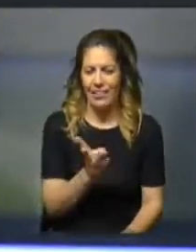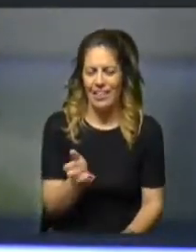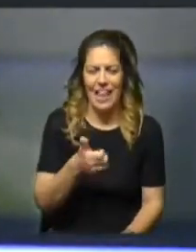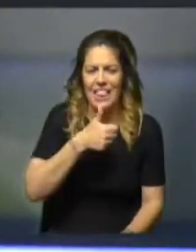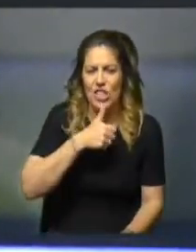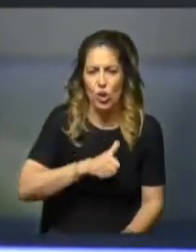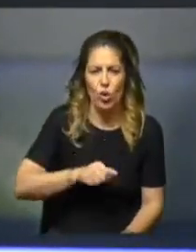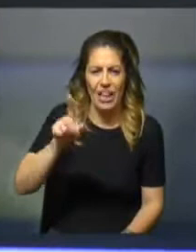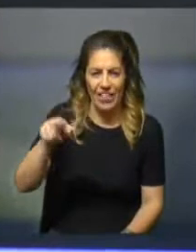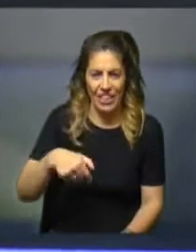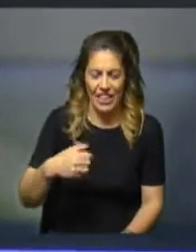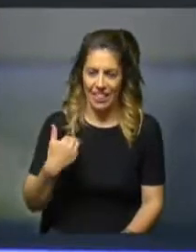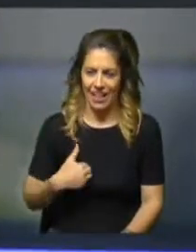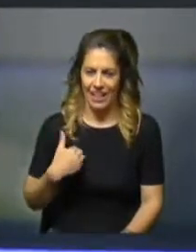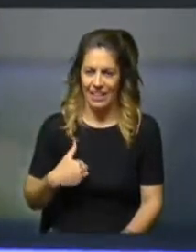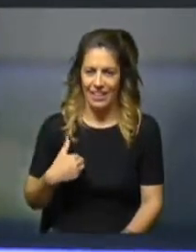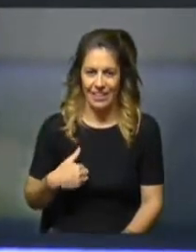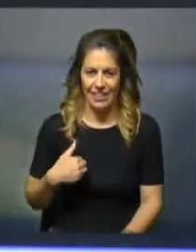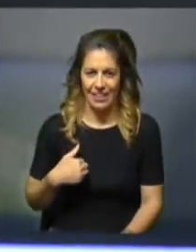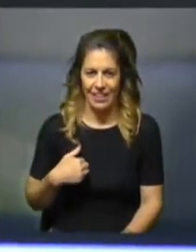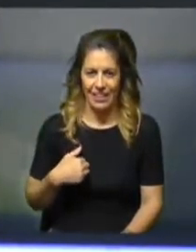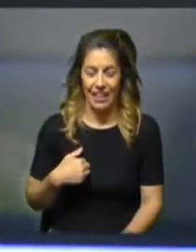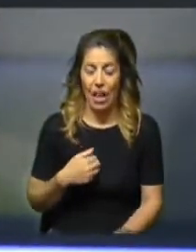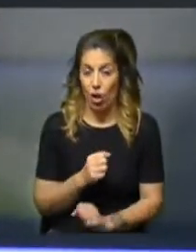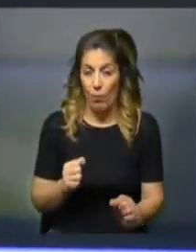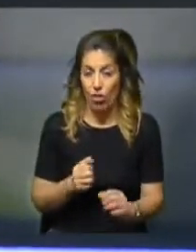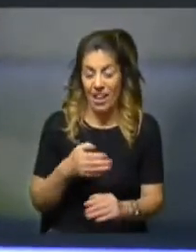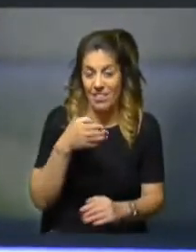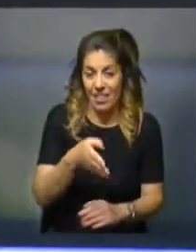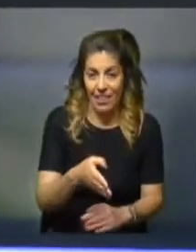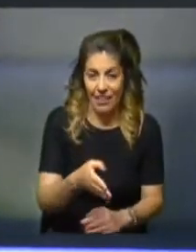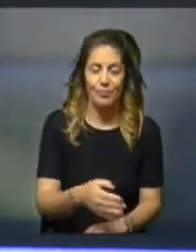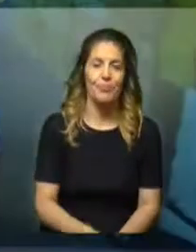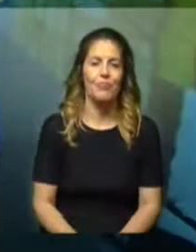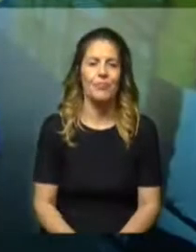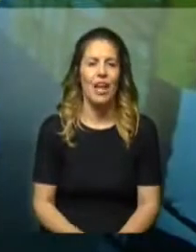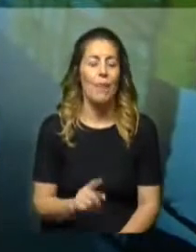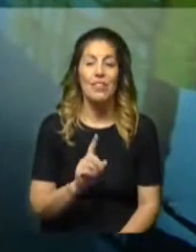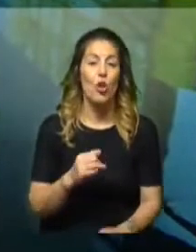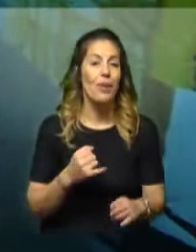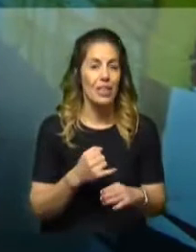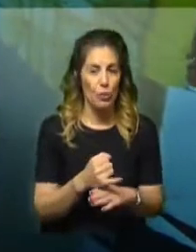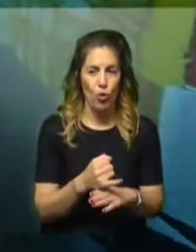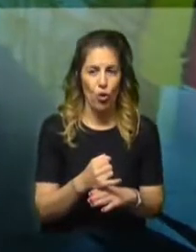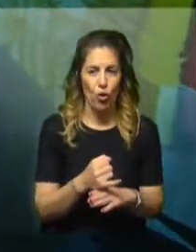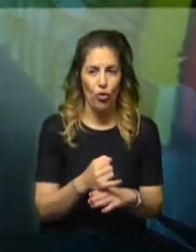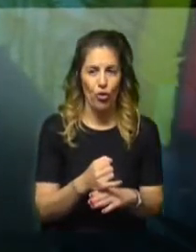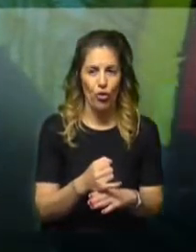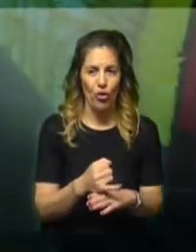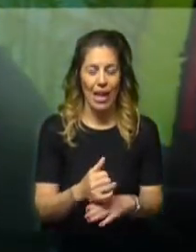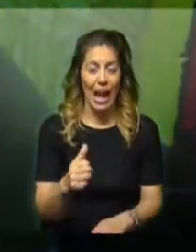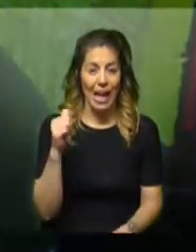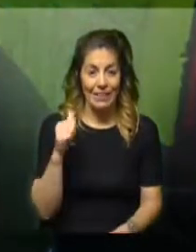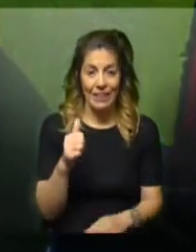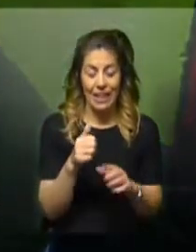no que venía de Argentina también era Este era lo que tenía acceso no a ver si yo me equivoco pero en la parte de atrás de